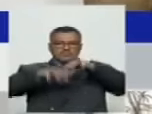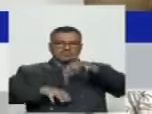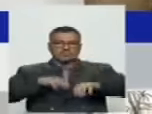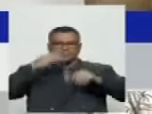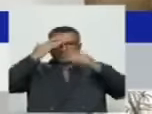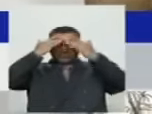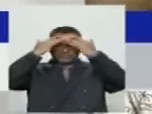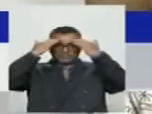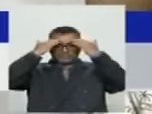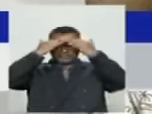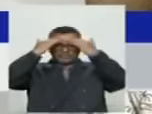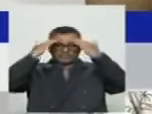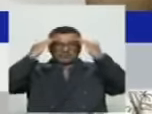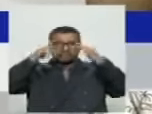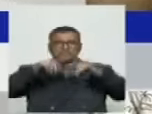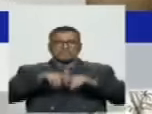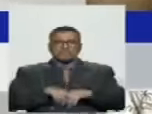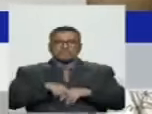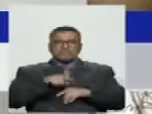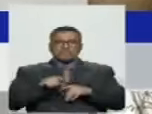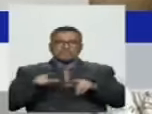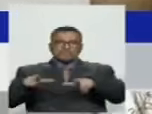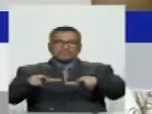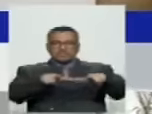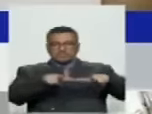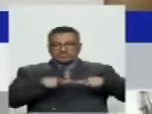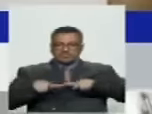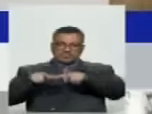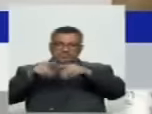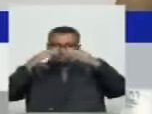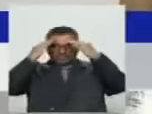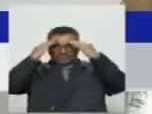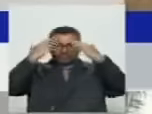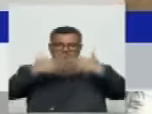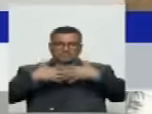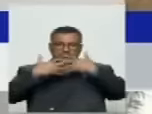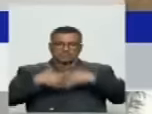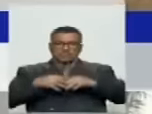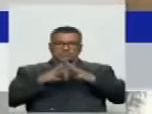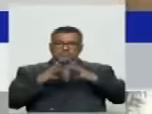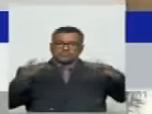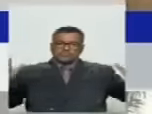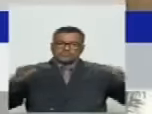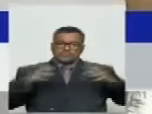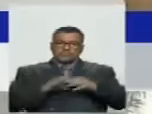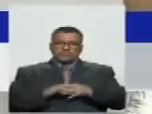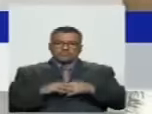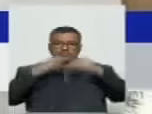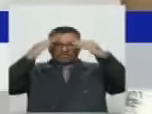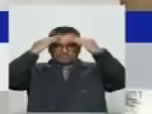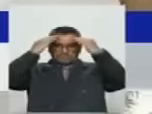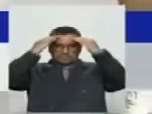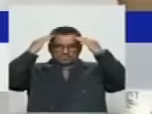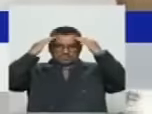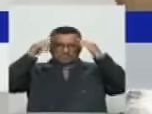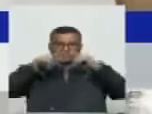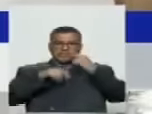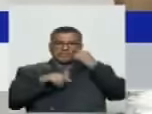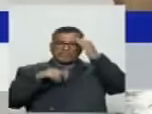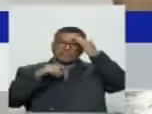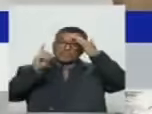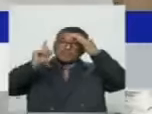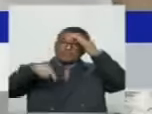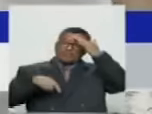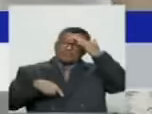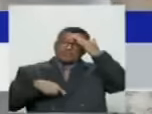lóbulo frontal. La zona cingulada del cerebro, que es una zona grande, gruesa del cerebro, y que determina